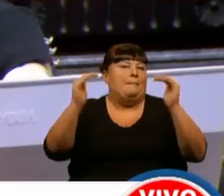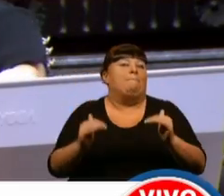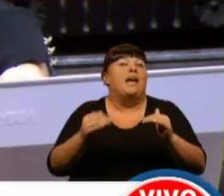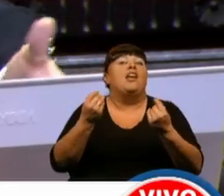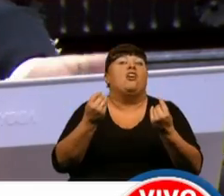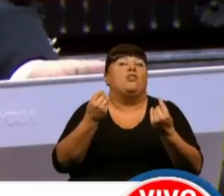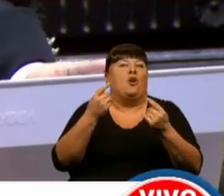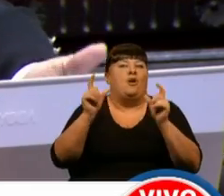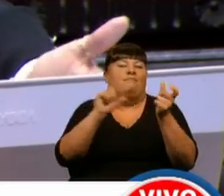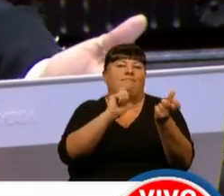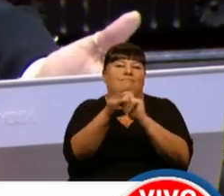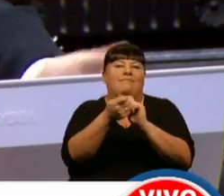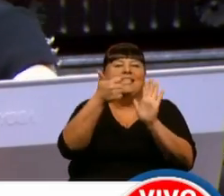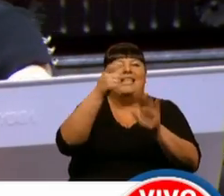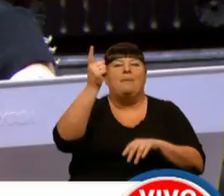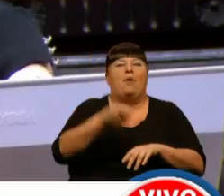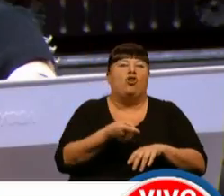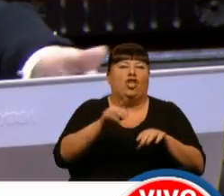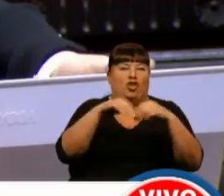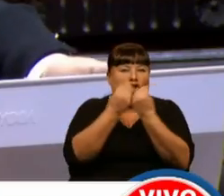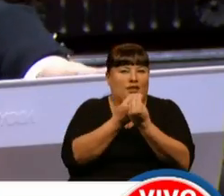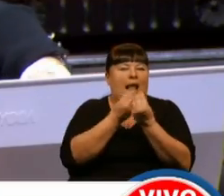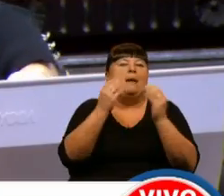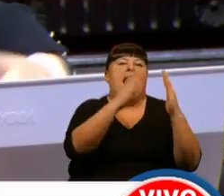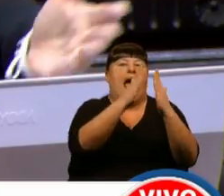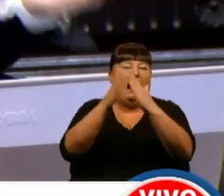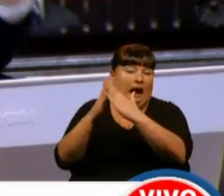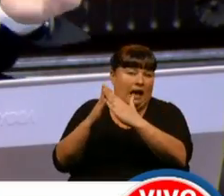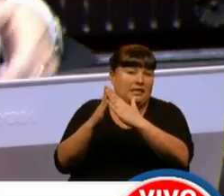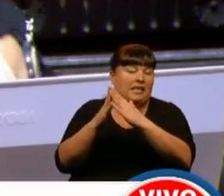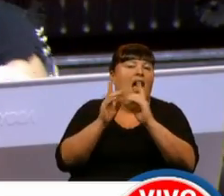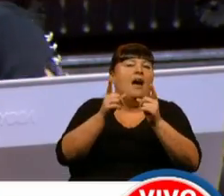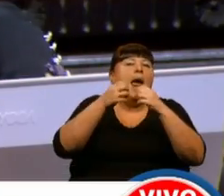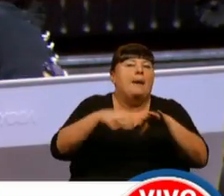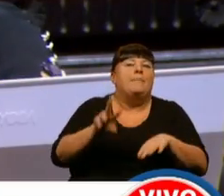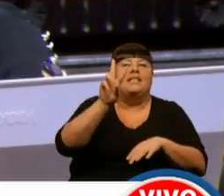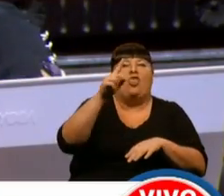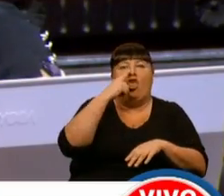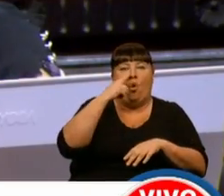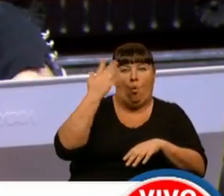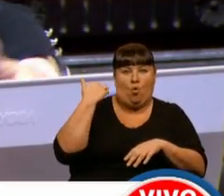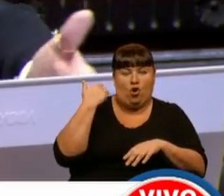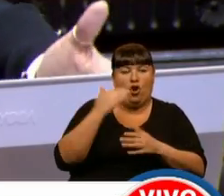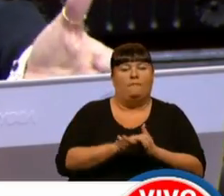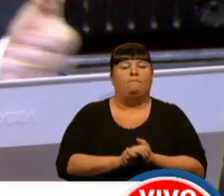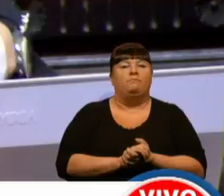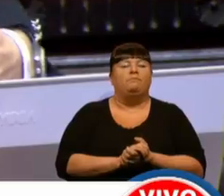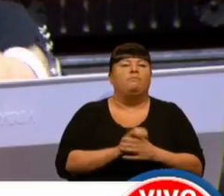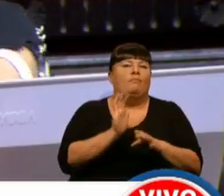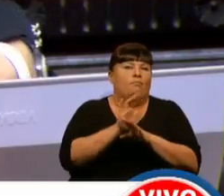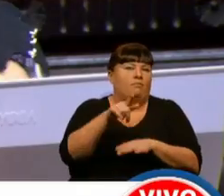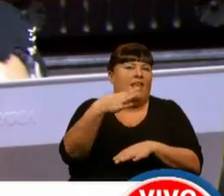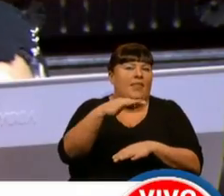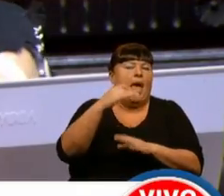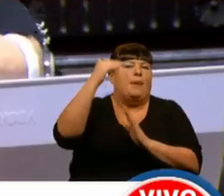a la adecuación del 6% promedio para residenciales que está vigente a partir del 2 de junio qué es eso